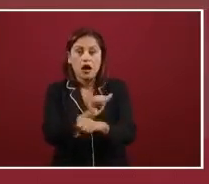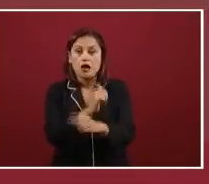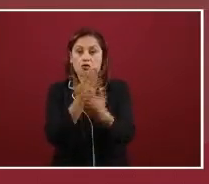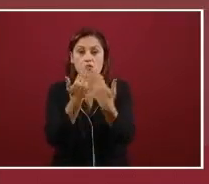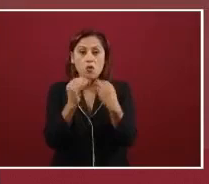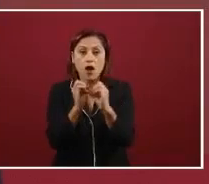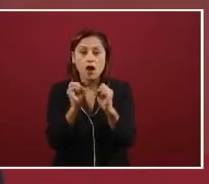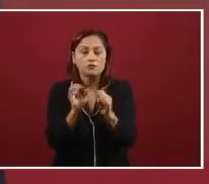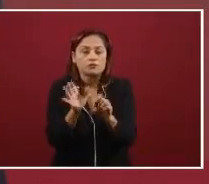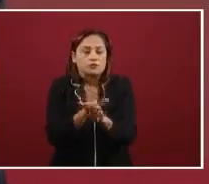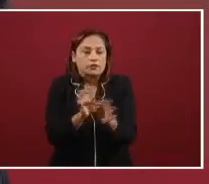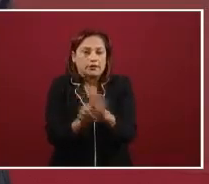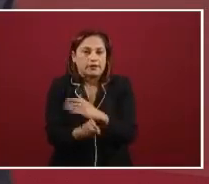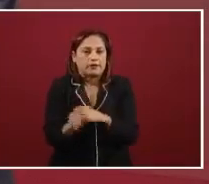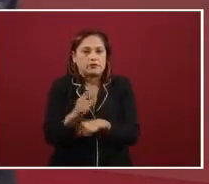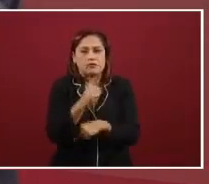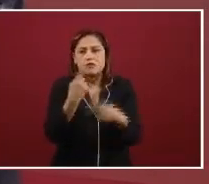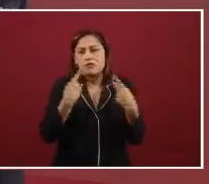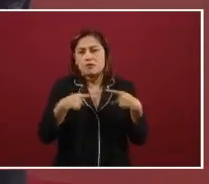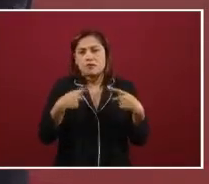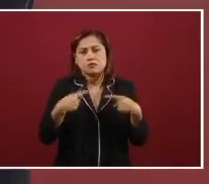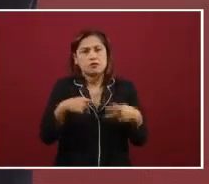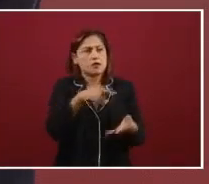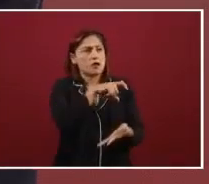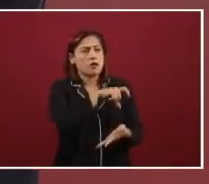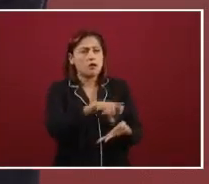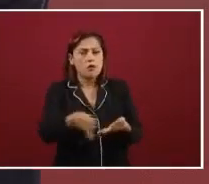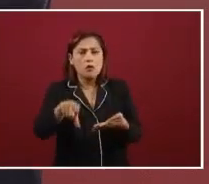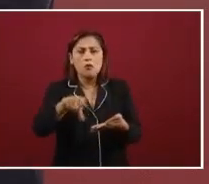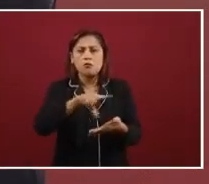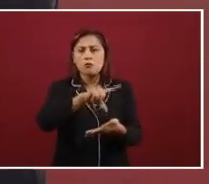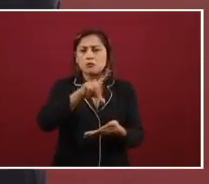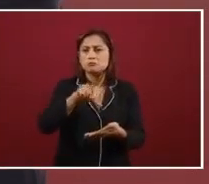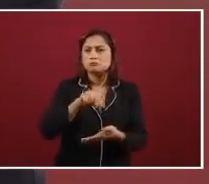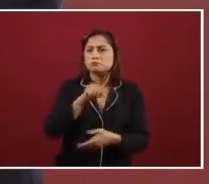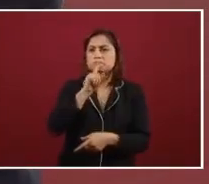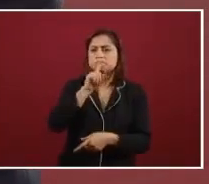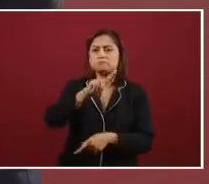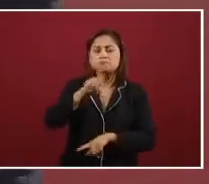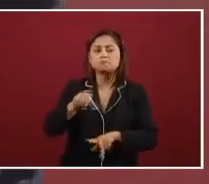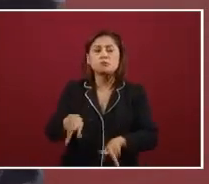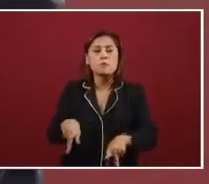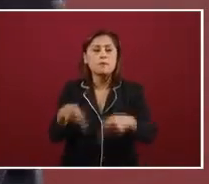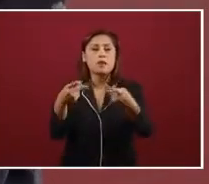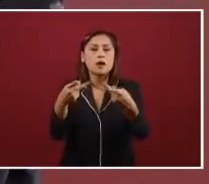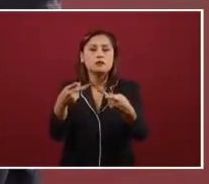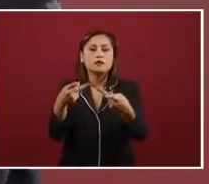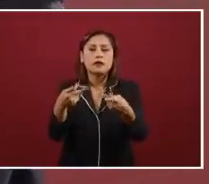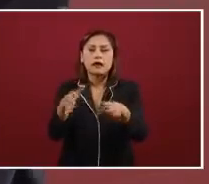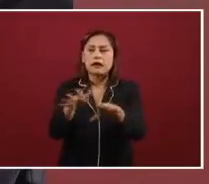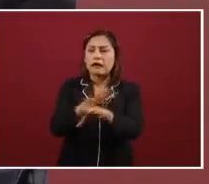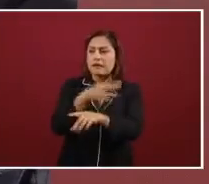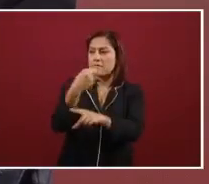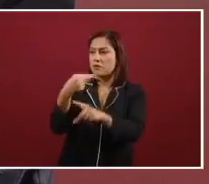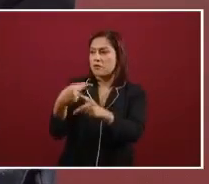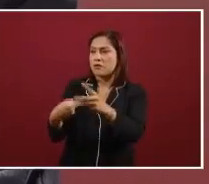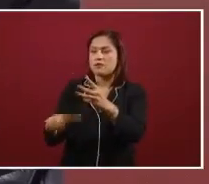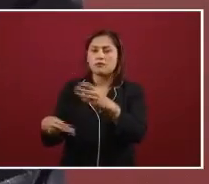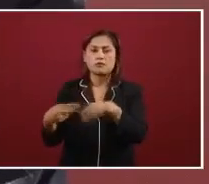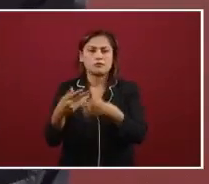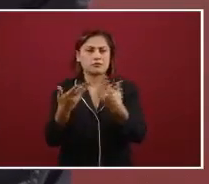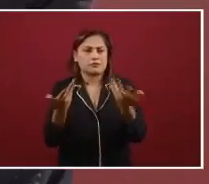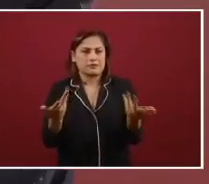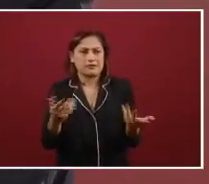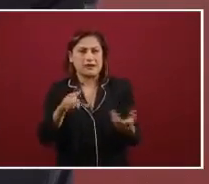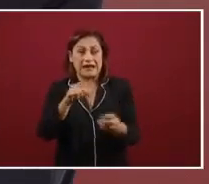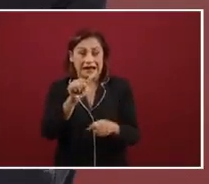lo adquiere, luego lo vende y utilizan el carro para